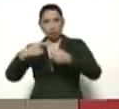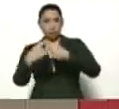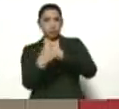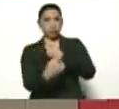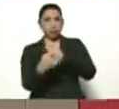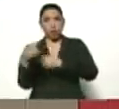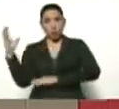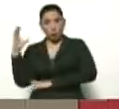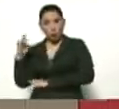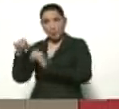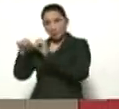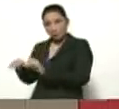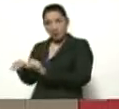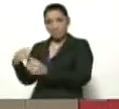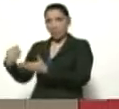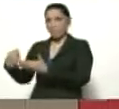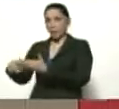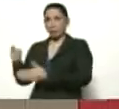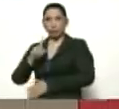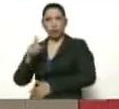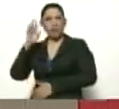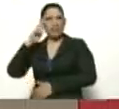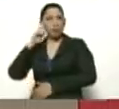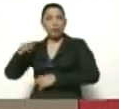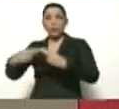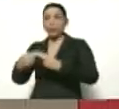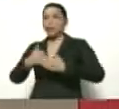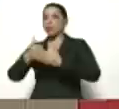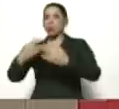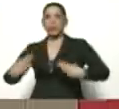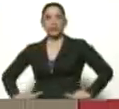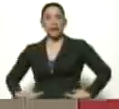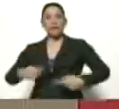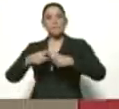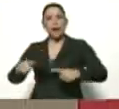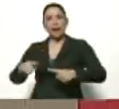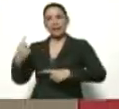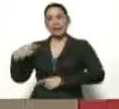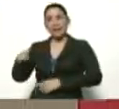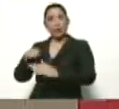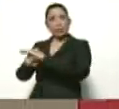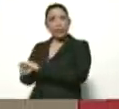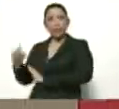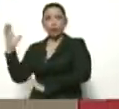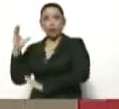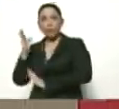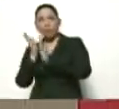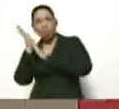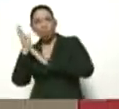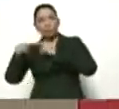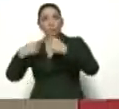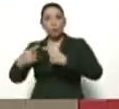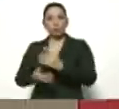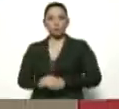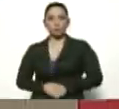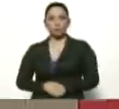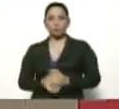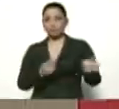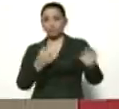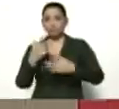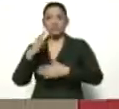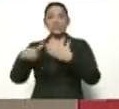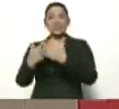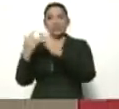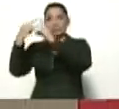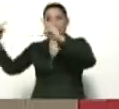allí mantenidos por ellos no por razón de ninguna ayuda humanitaria sino para tenerlos allí como durmientes y luego trasladarlos a los